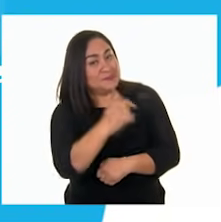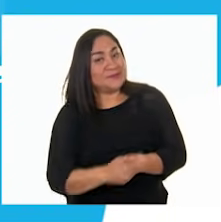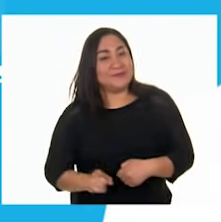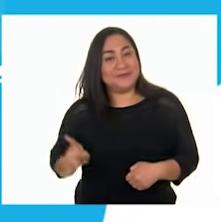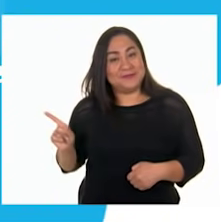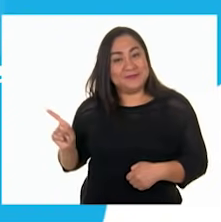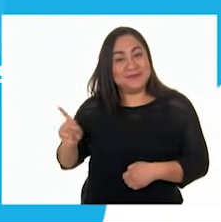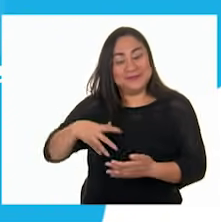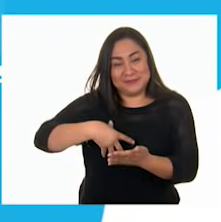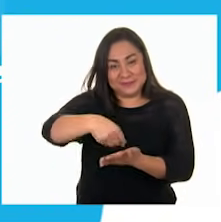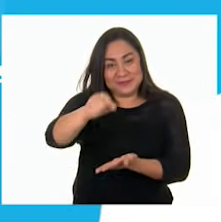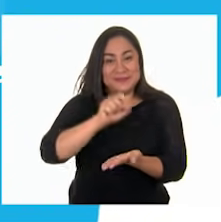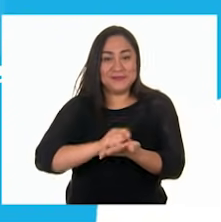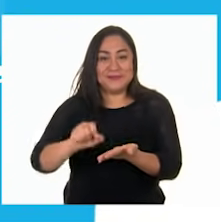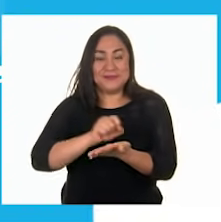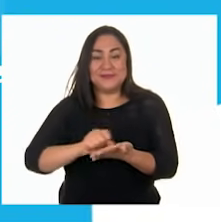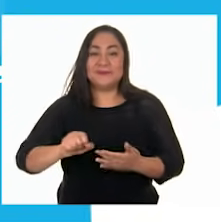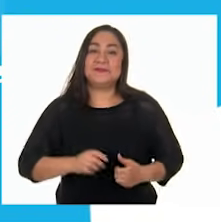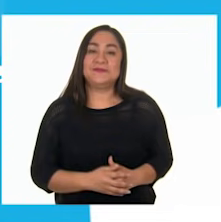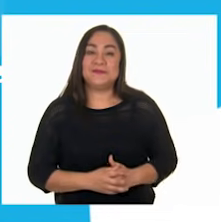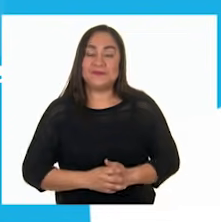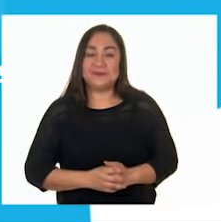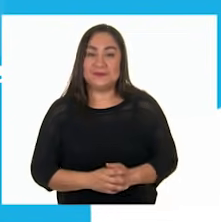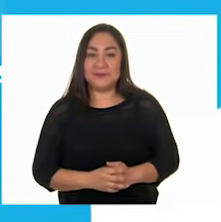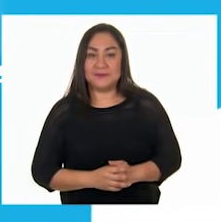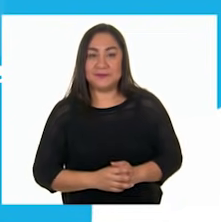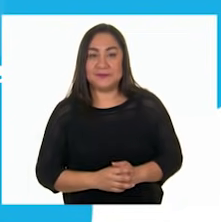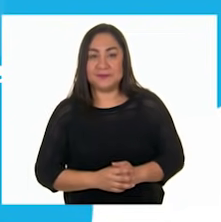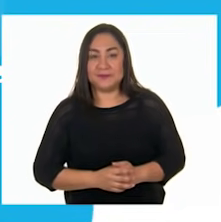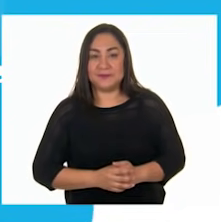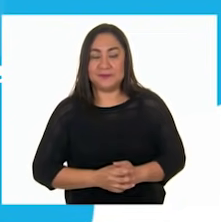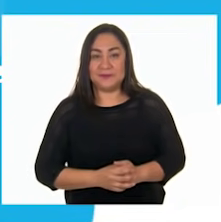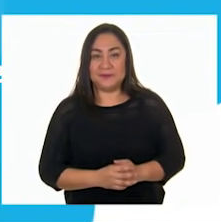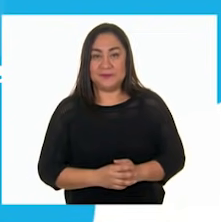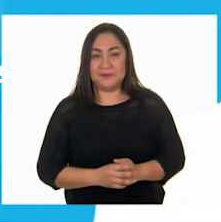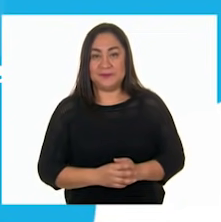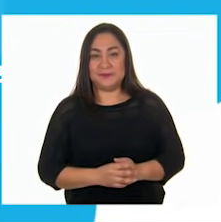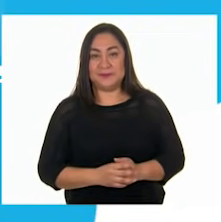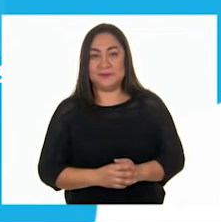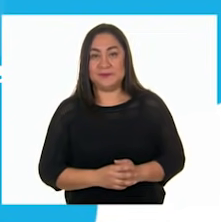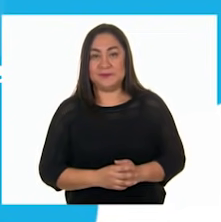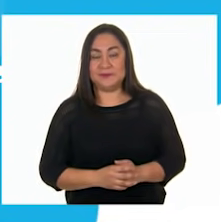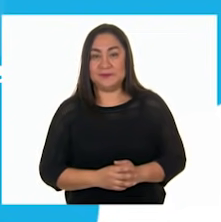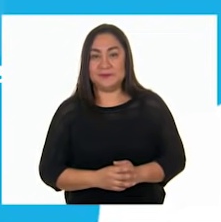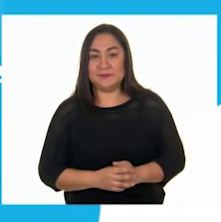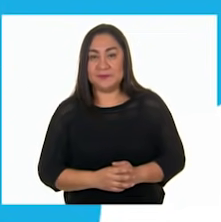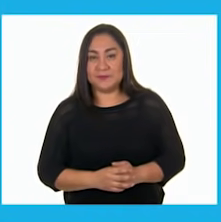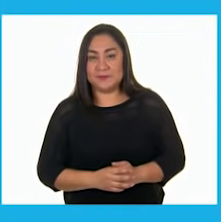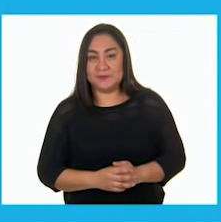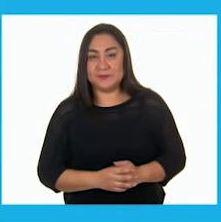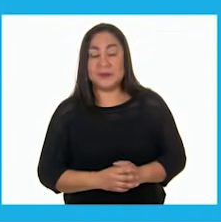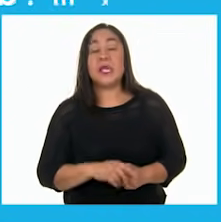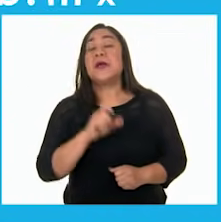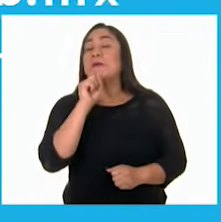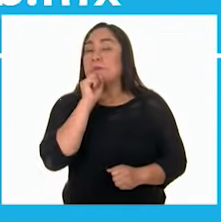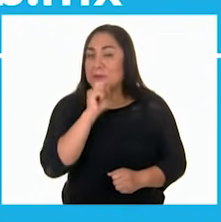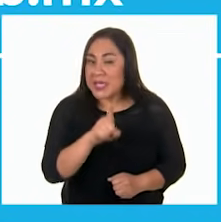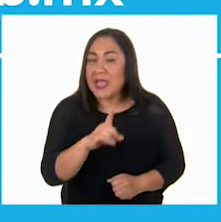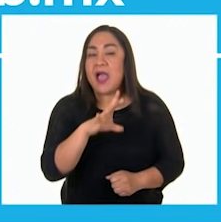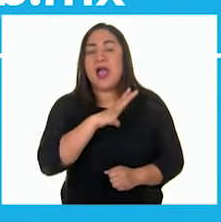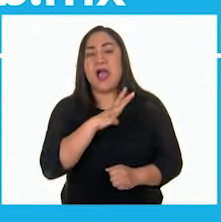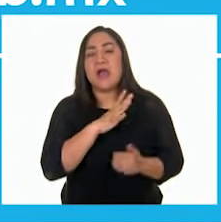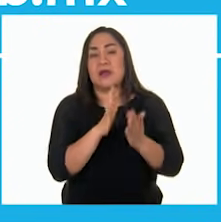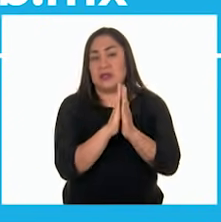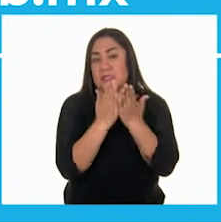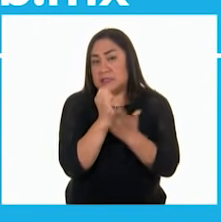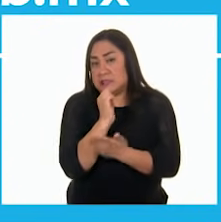55 41 72 04 13. ¡Son 100 líneas! También puedes